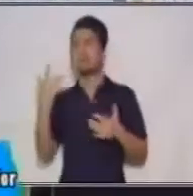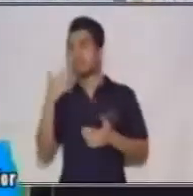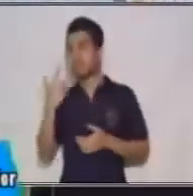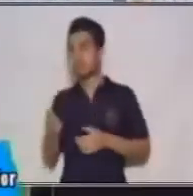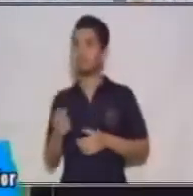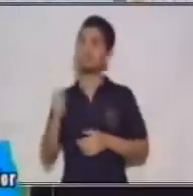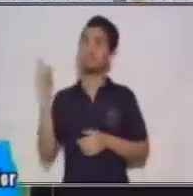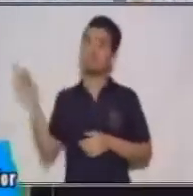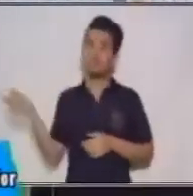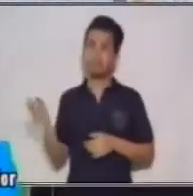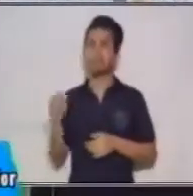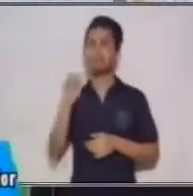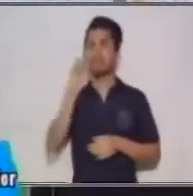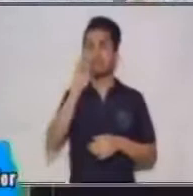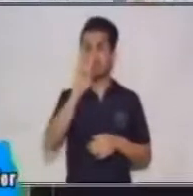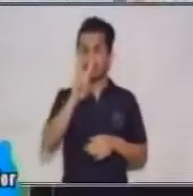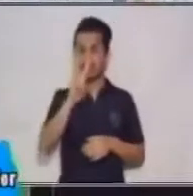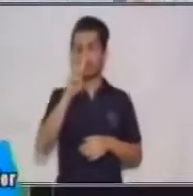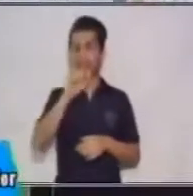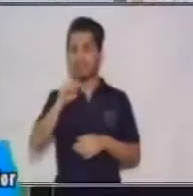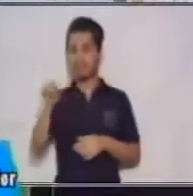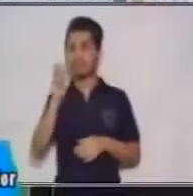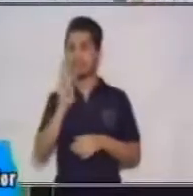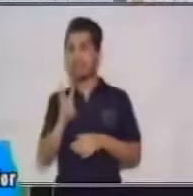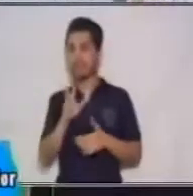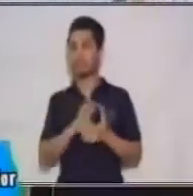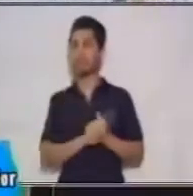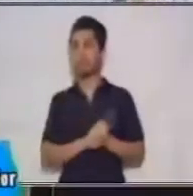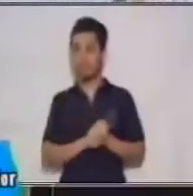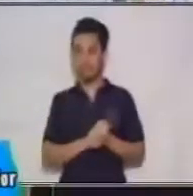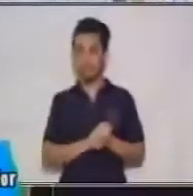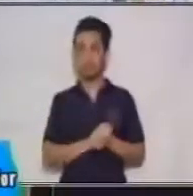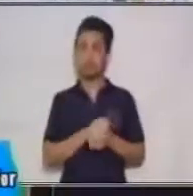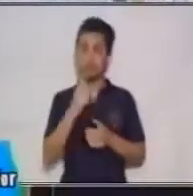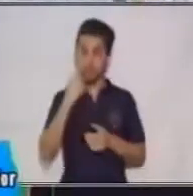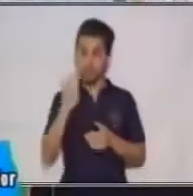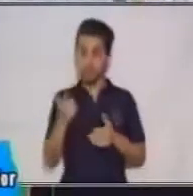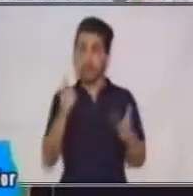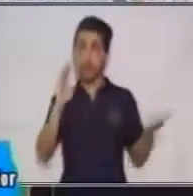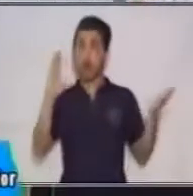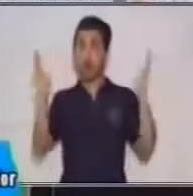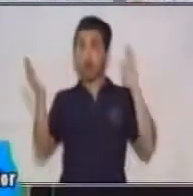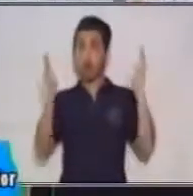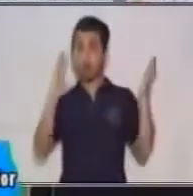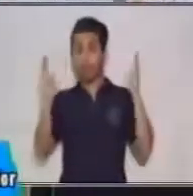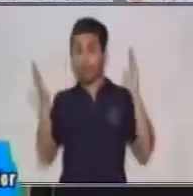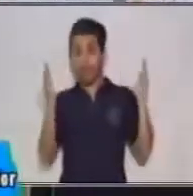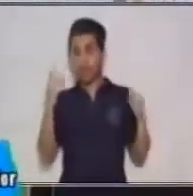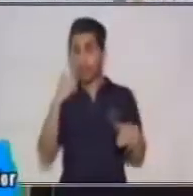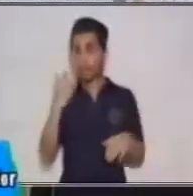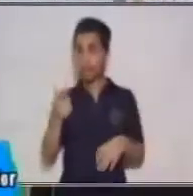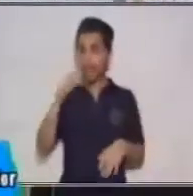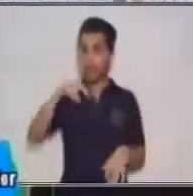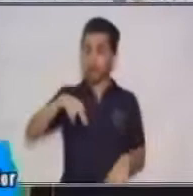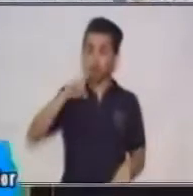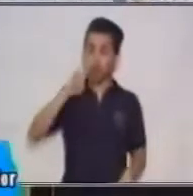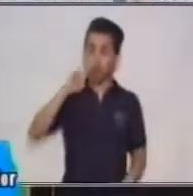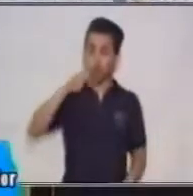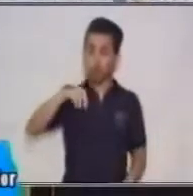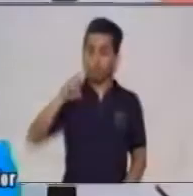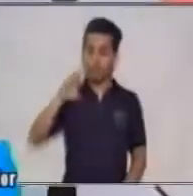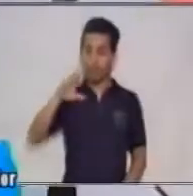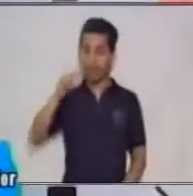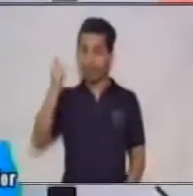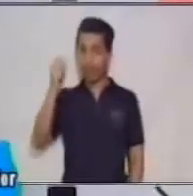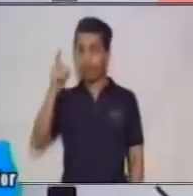tercios? Muy bien, la mayor es esta. Cuando comparamos fracciones con el numerador, nosotros